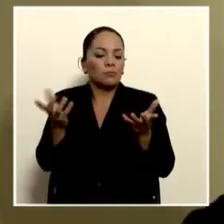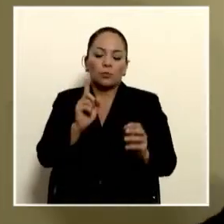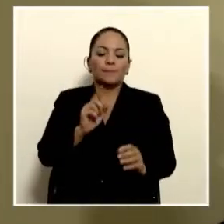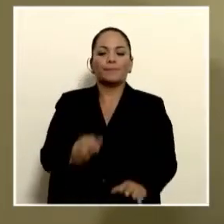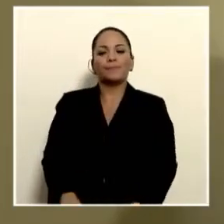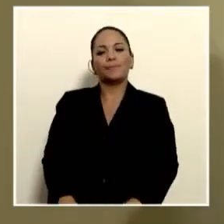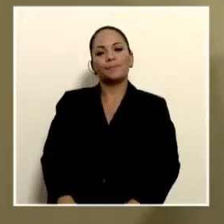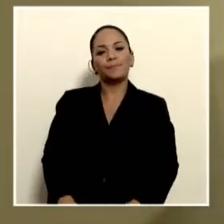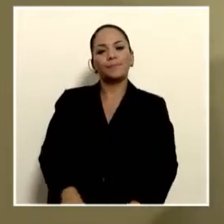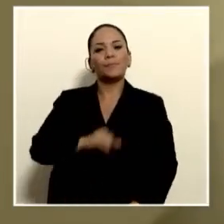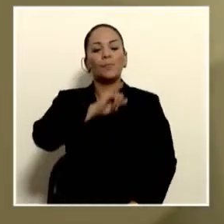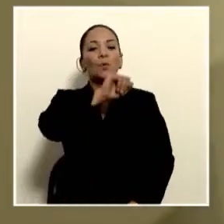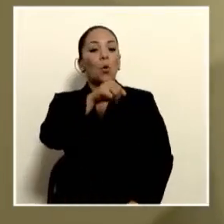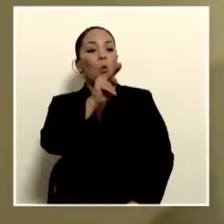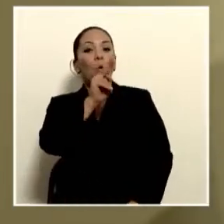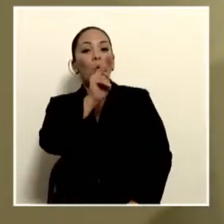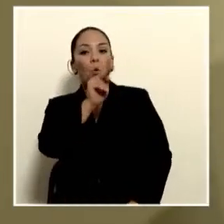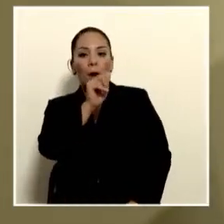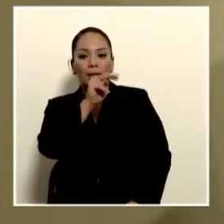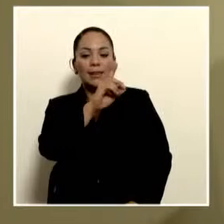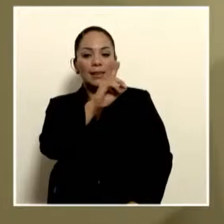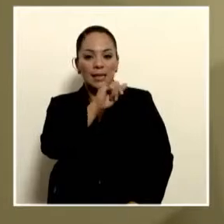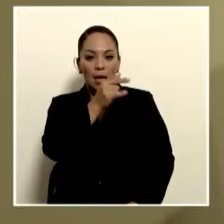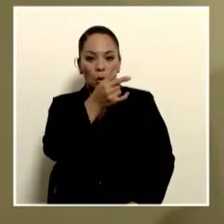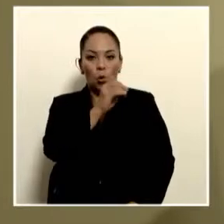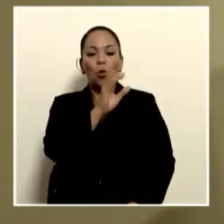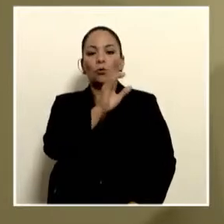gracias. Juan Diego Córdoba, de La Nación.